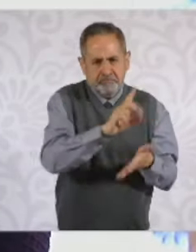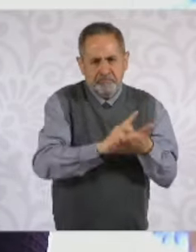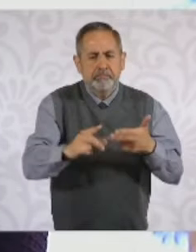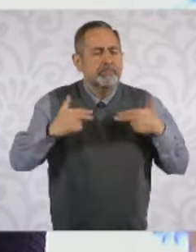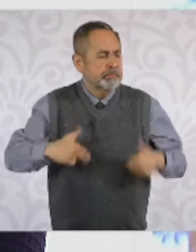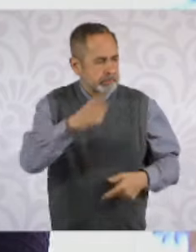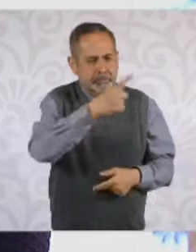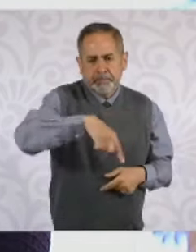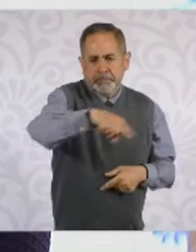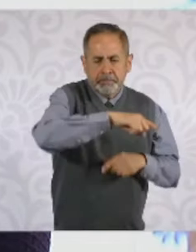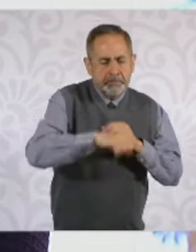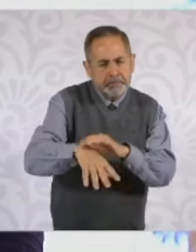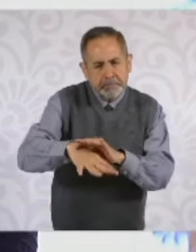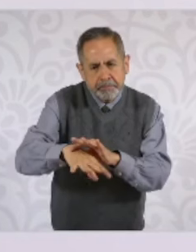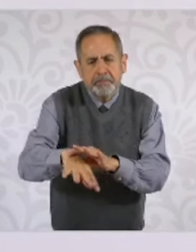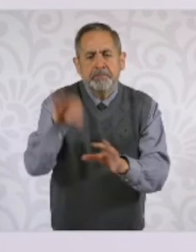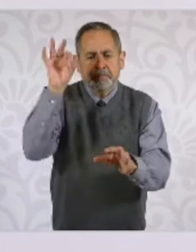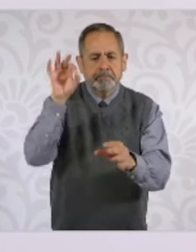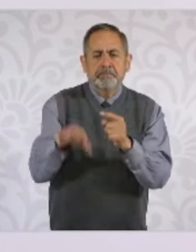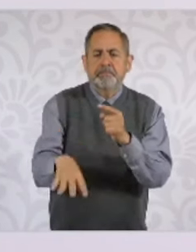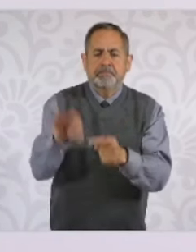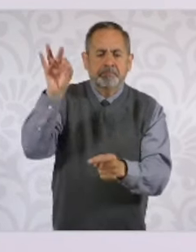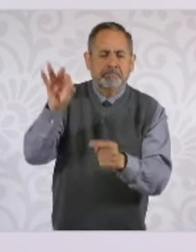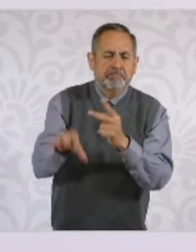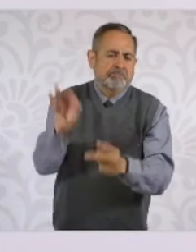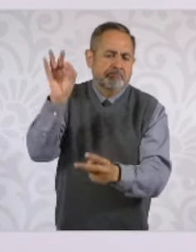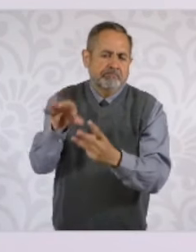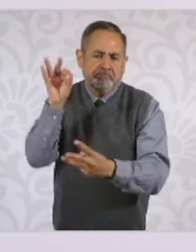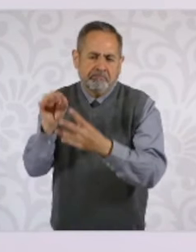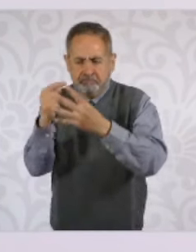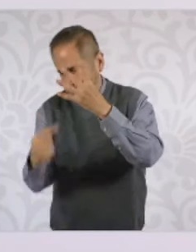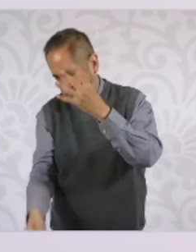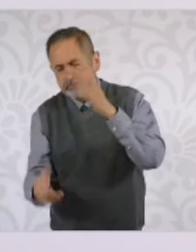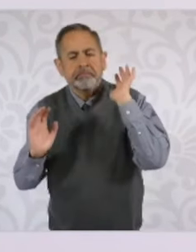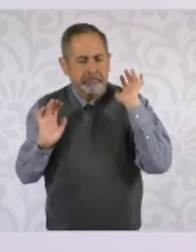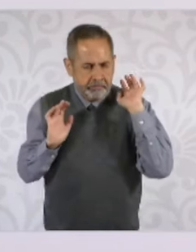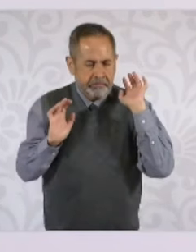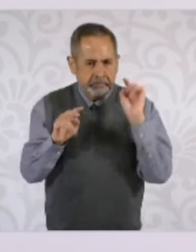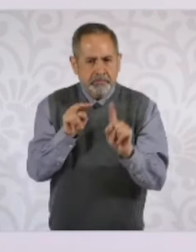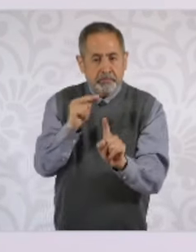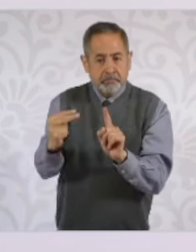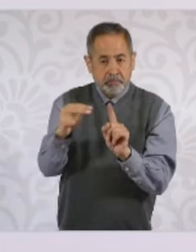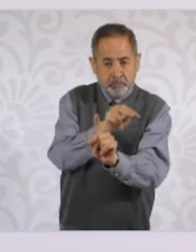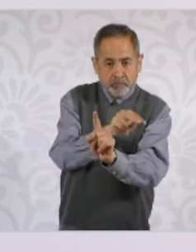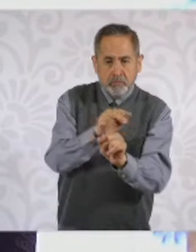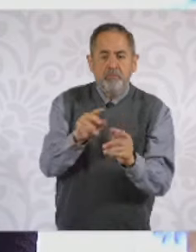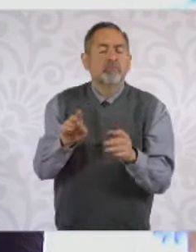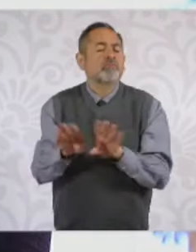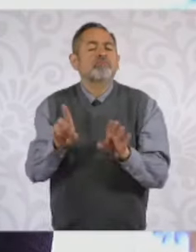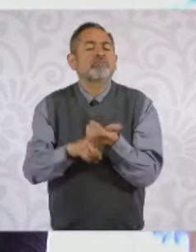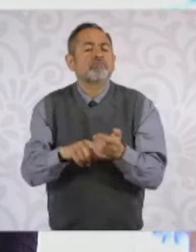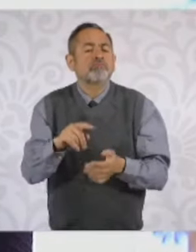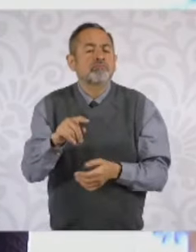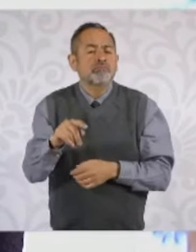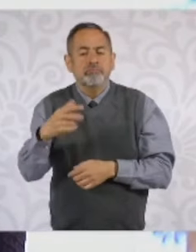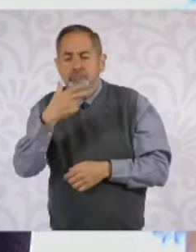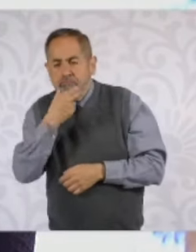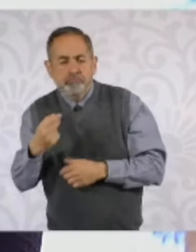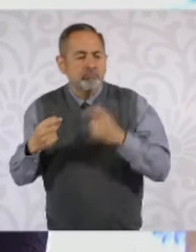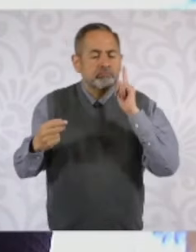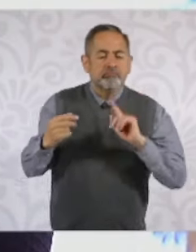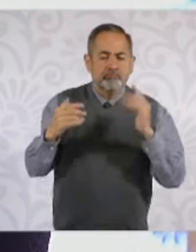los juzgadores. Asimismo, y con un enfoque de perspectiva de género, se decidió